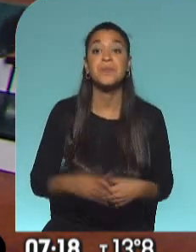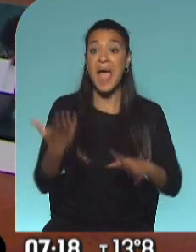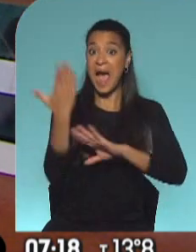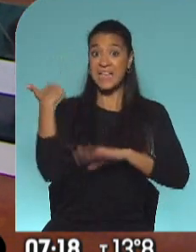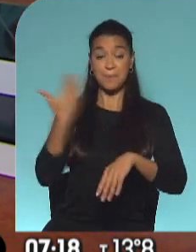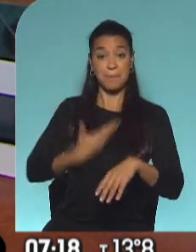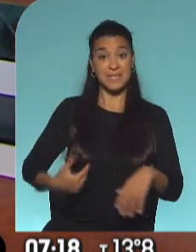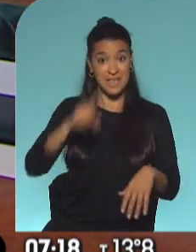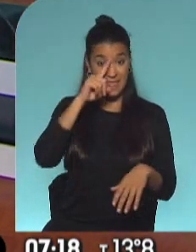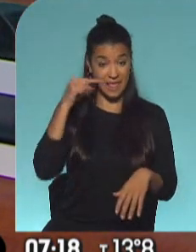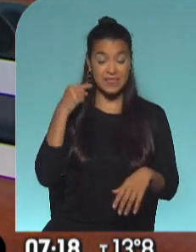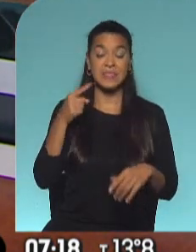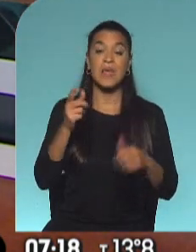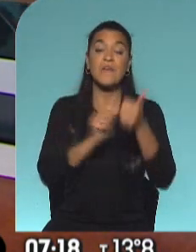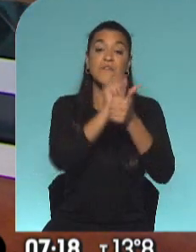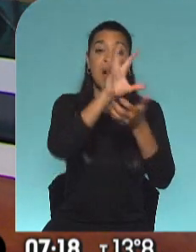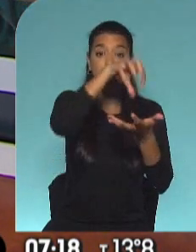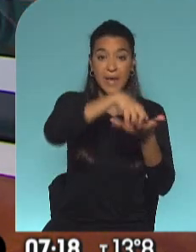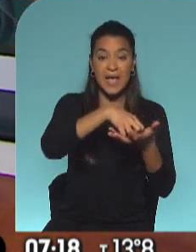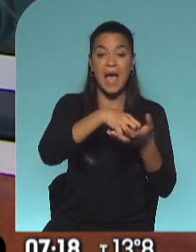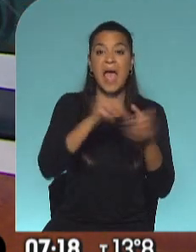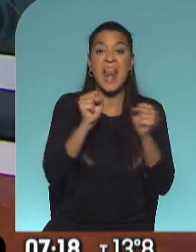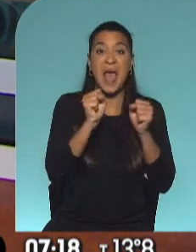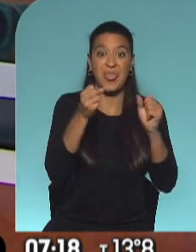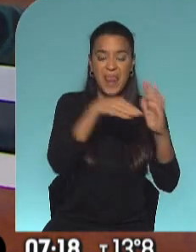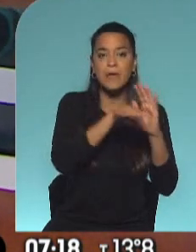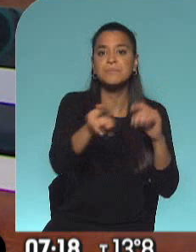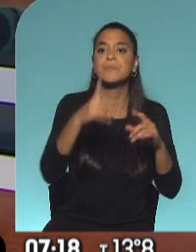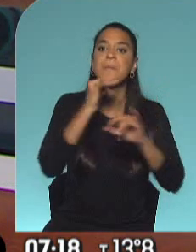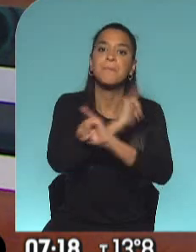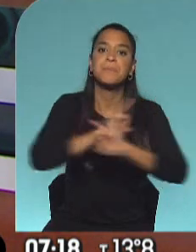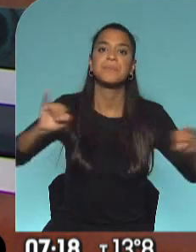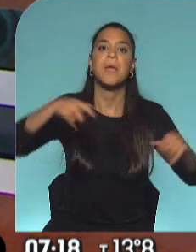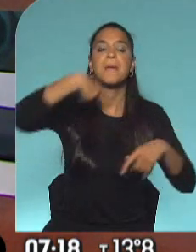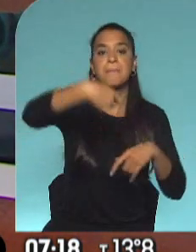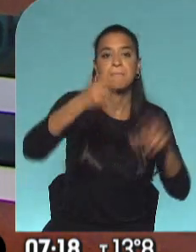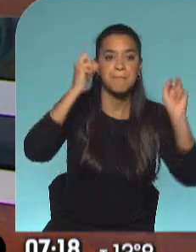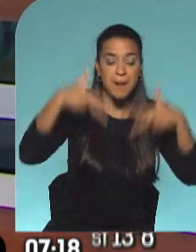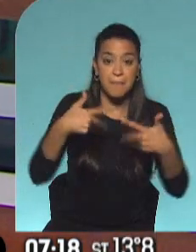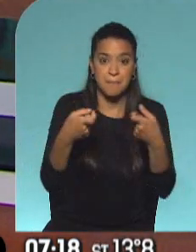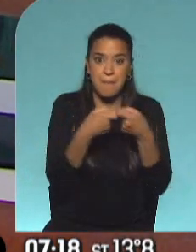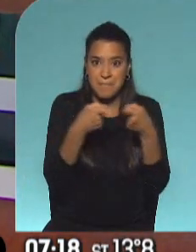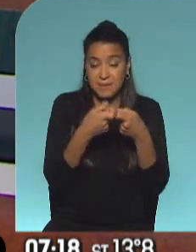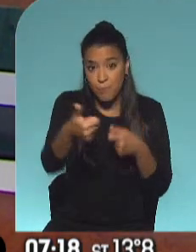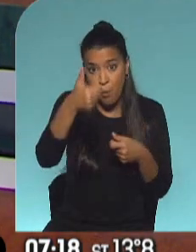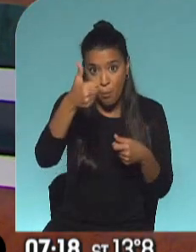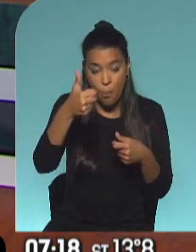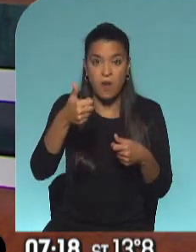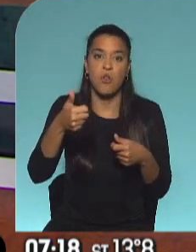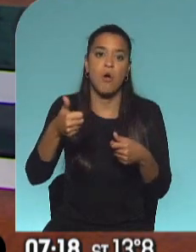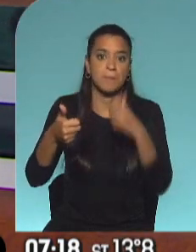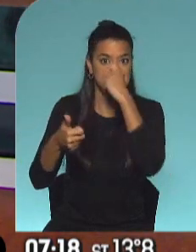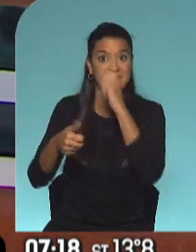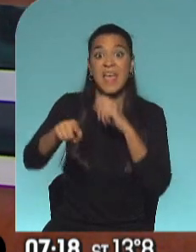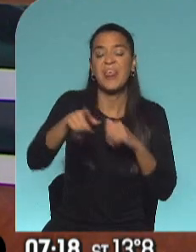Ayer el presidente de la Nación estuvo en una fábrica de laderas donde anunció un plan de financiamiento para las empresas. Y está fantástico. Dinero para que las